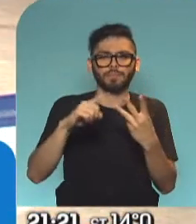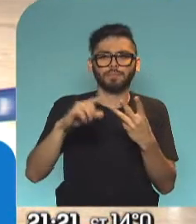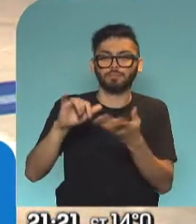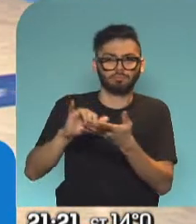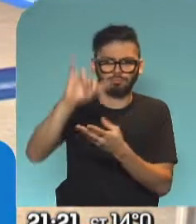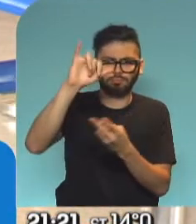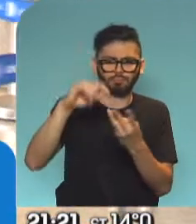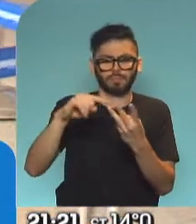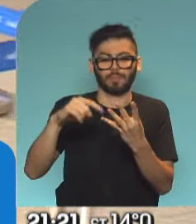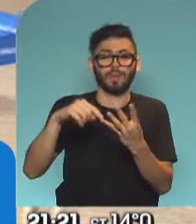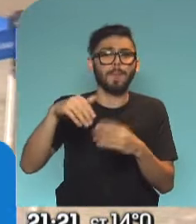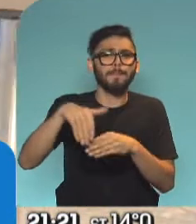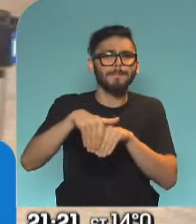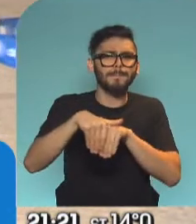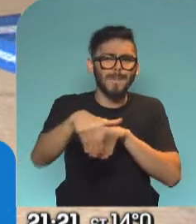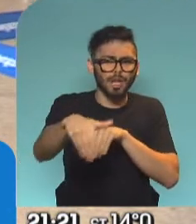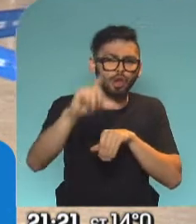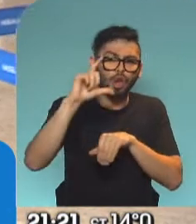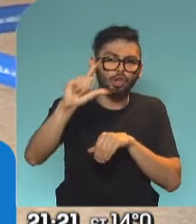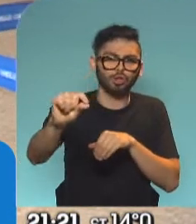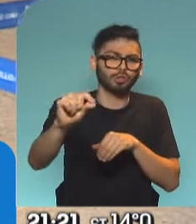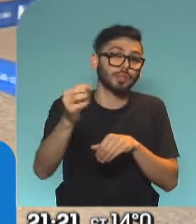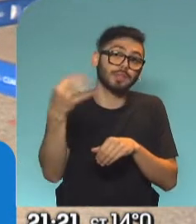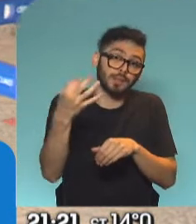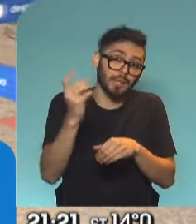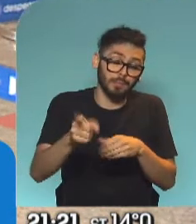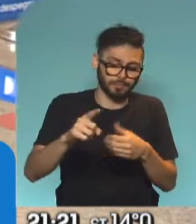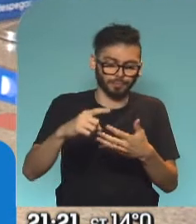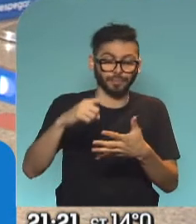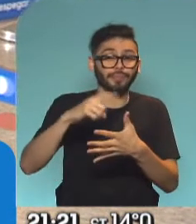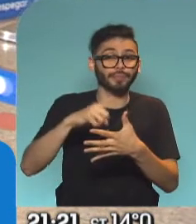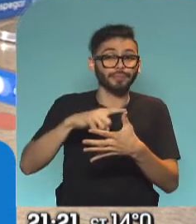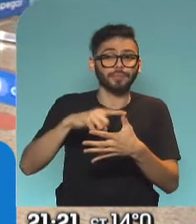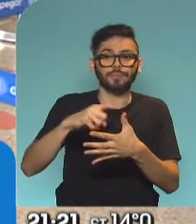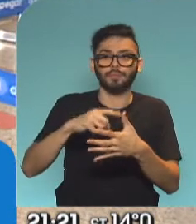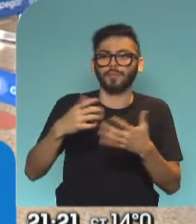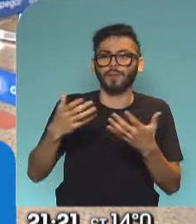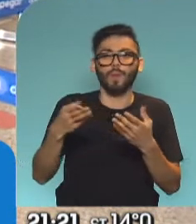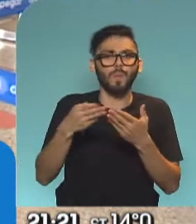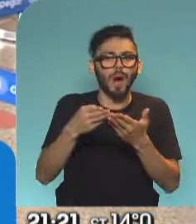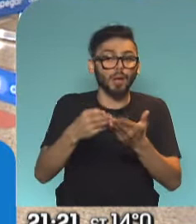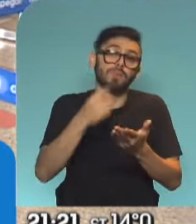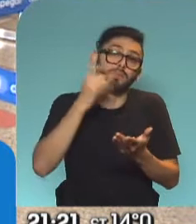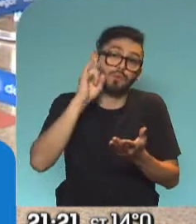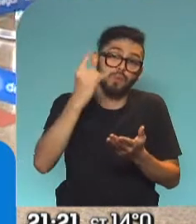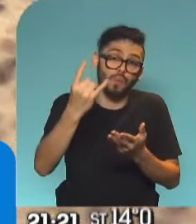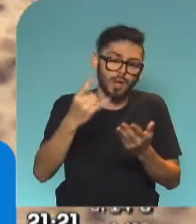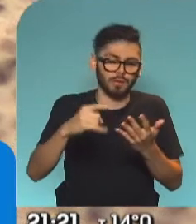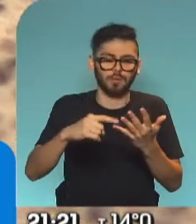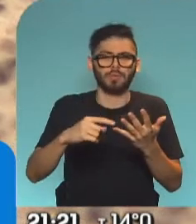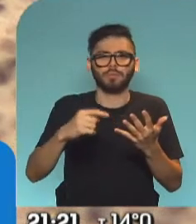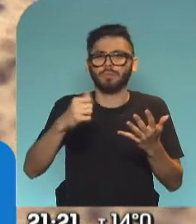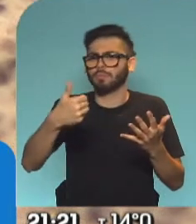micros de larga distancia seguramente también, empresas de transporte fluvial en caso de Uruguay.